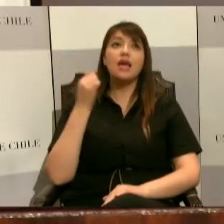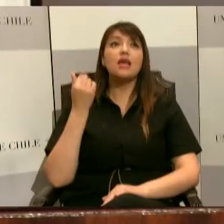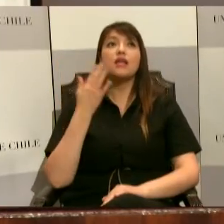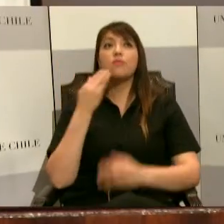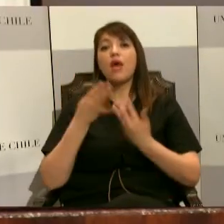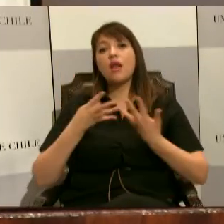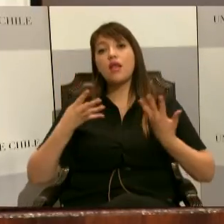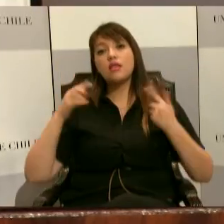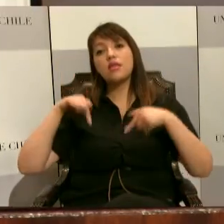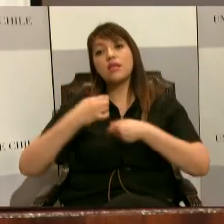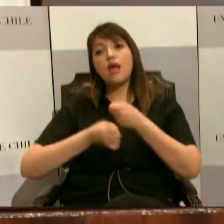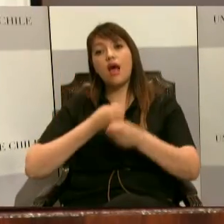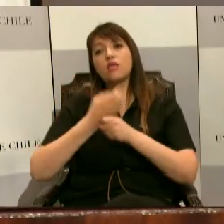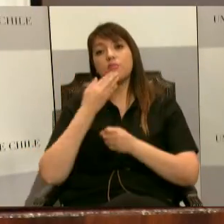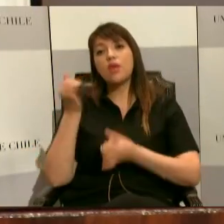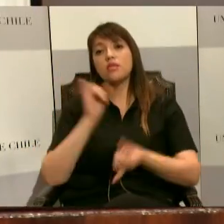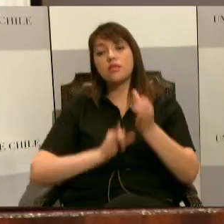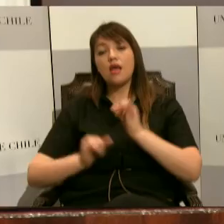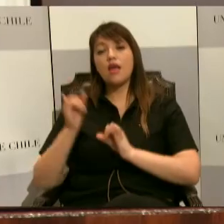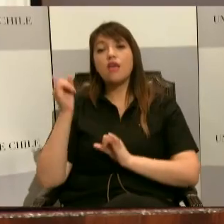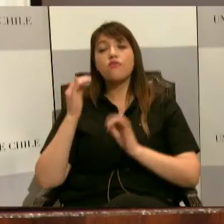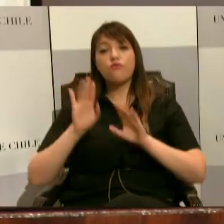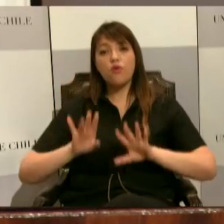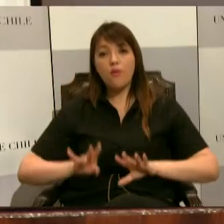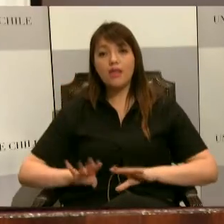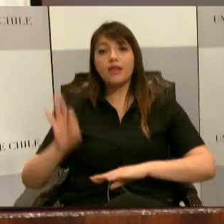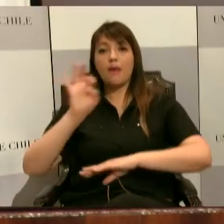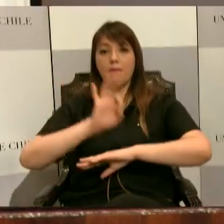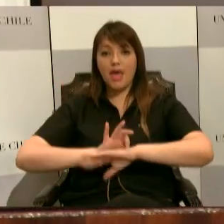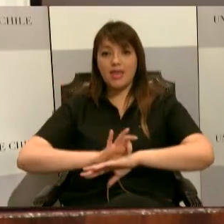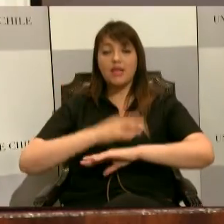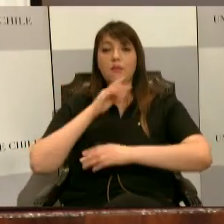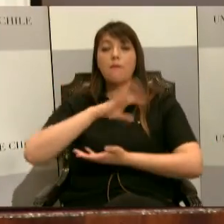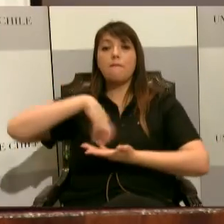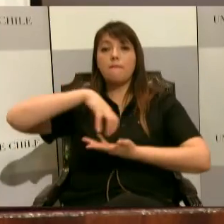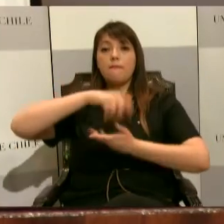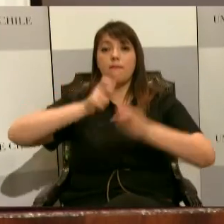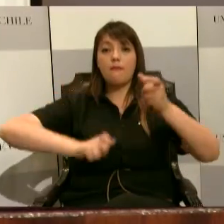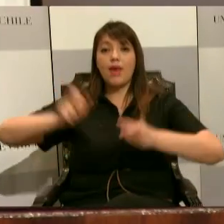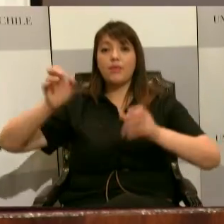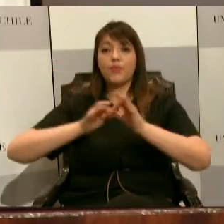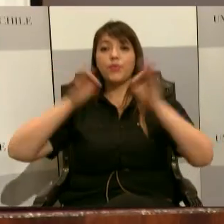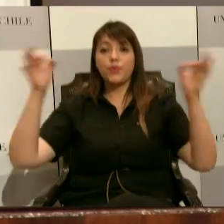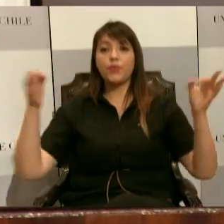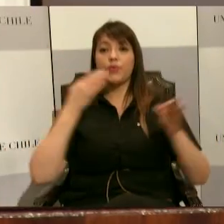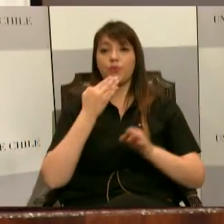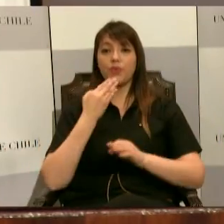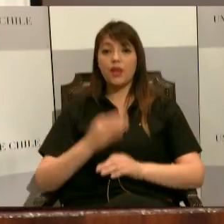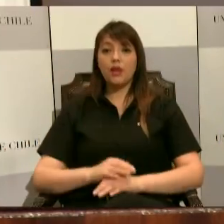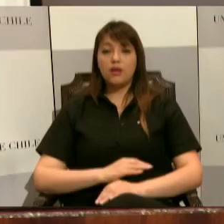hídricos, gestión de riesgos socionaturales, informática médica y envejecimiento poblacional y desarrollo y una especial del desarrollo regional de